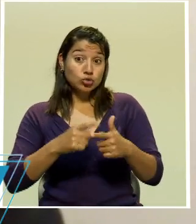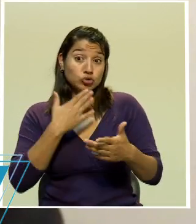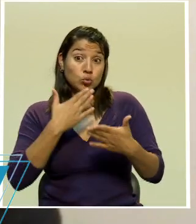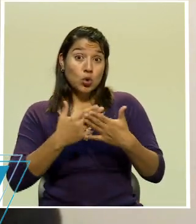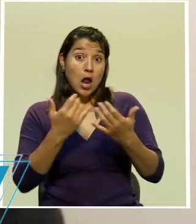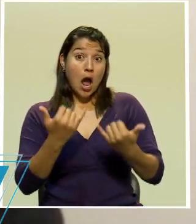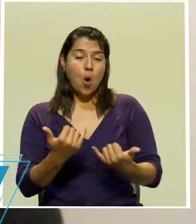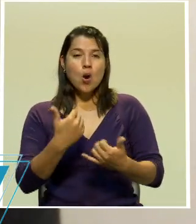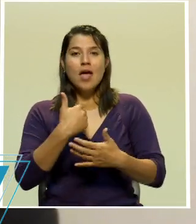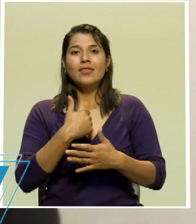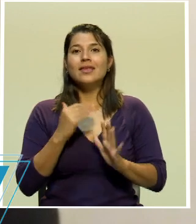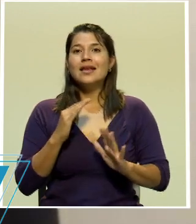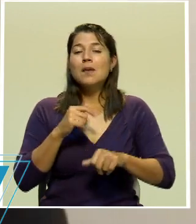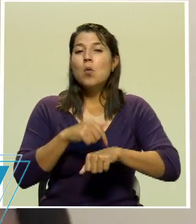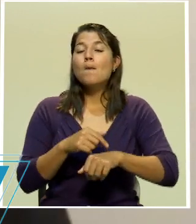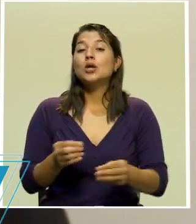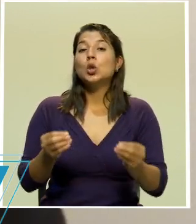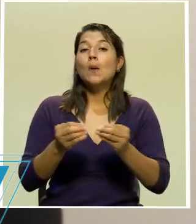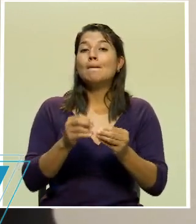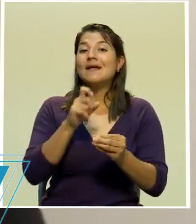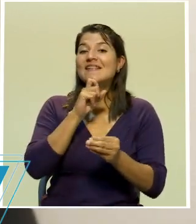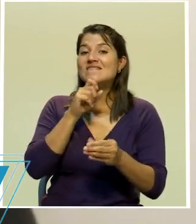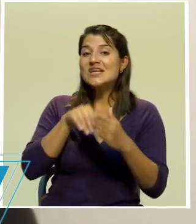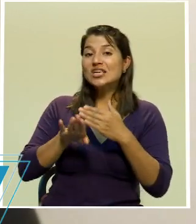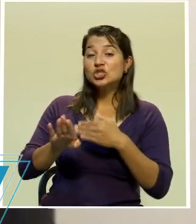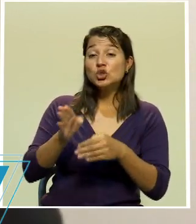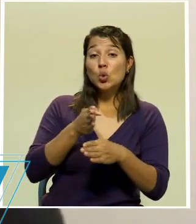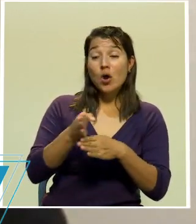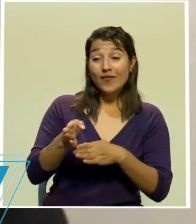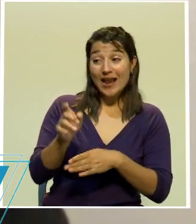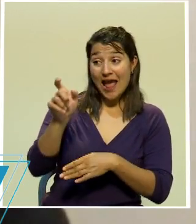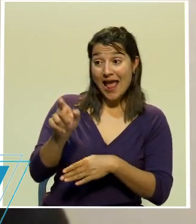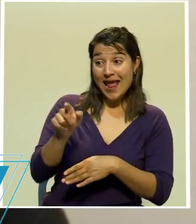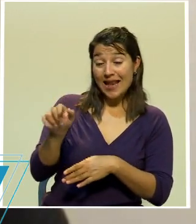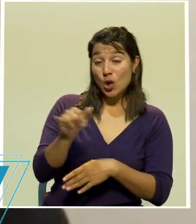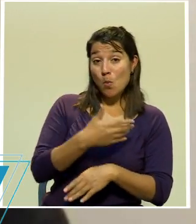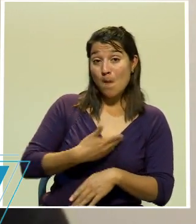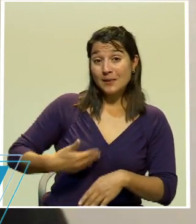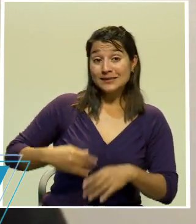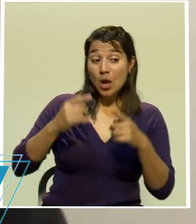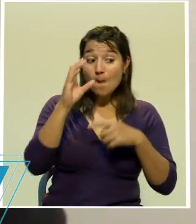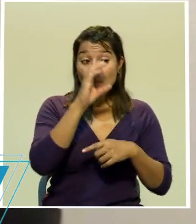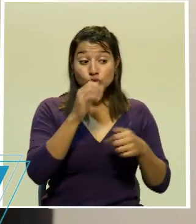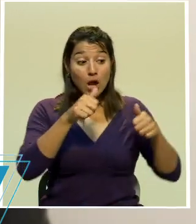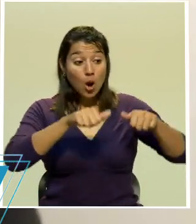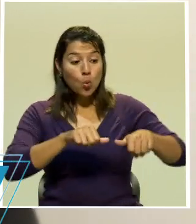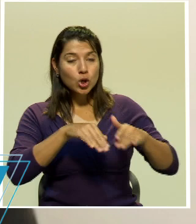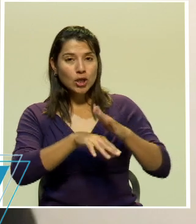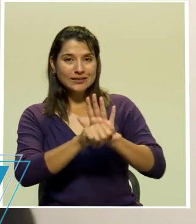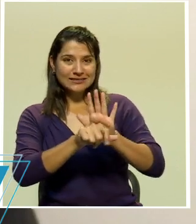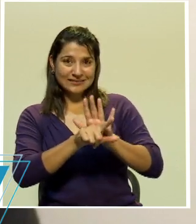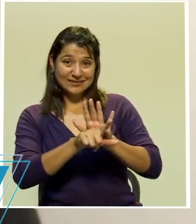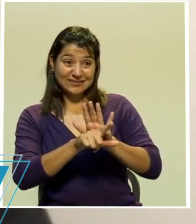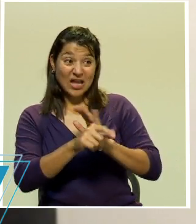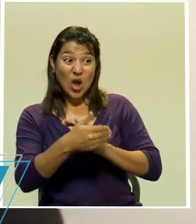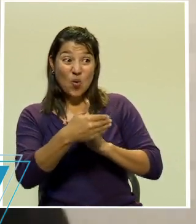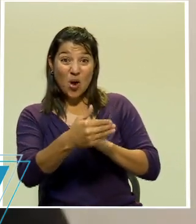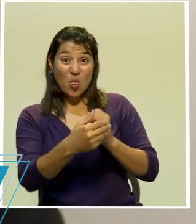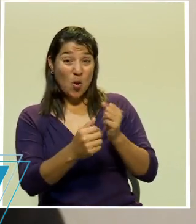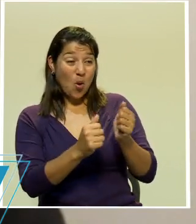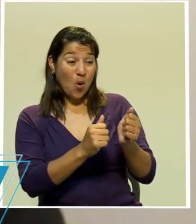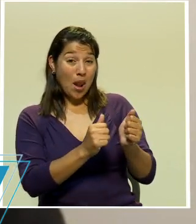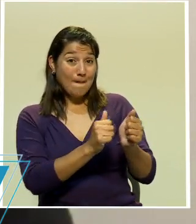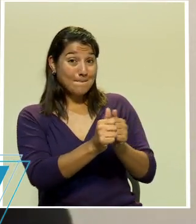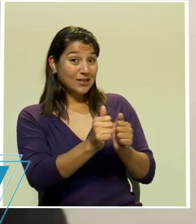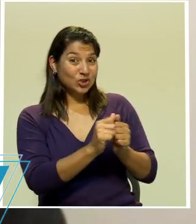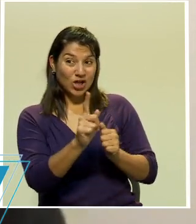más difícil de su carrera y va a ser, como presidente, llegar a acuerdos en el Senado cuando no tiene mayoría y contra una minoría republicana que